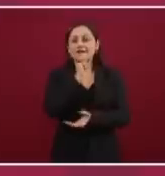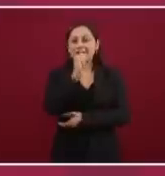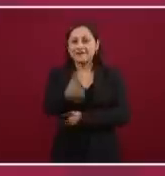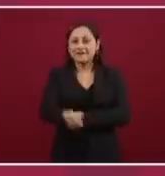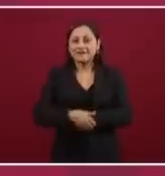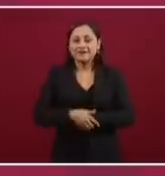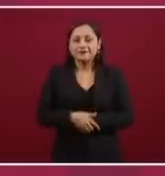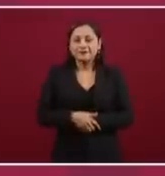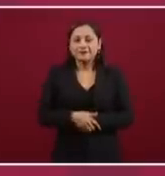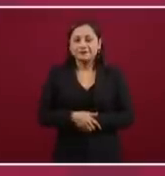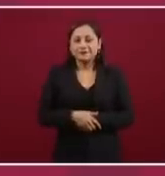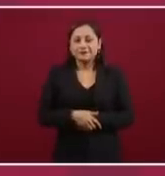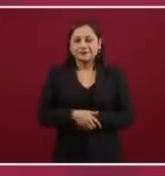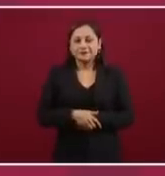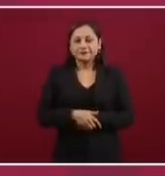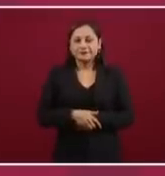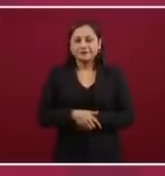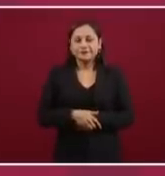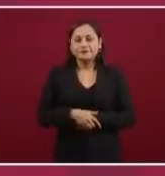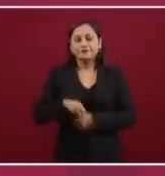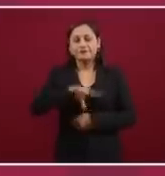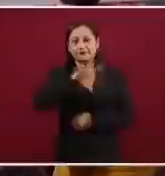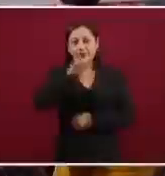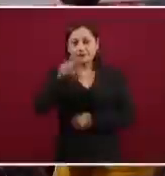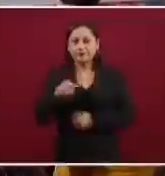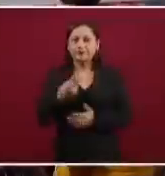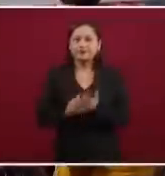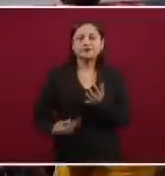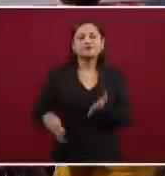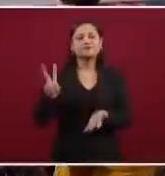Y luego doblete.